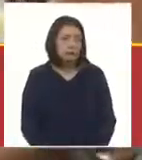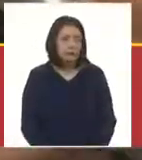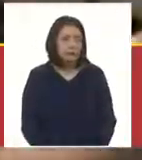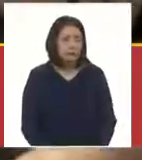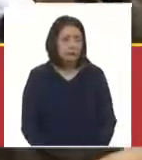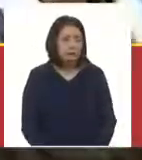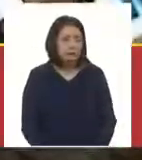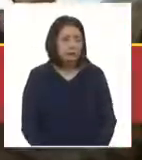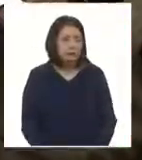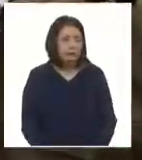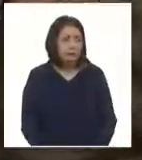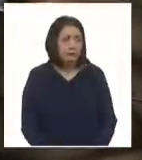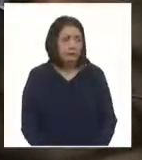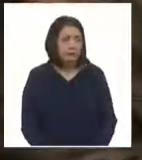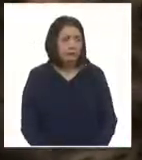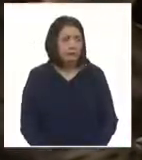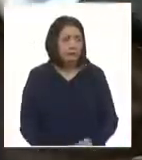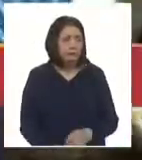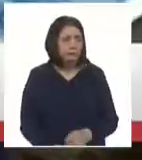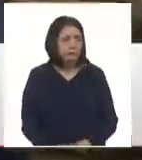Derecho piso, van a empezar a pagar todos,